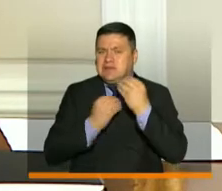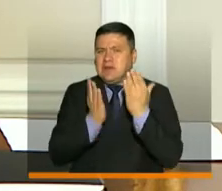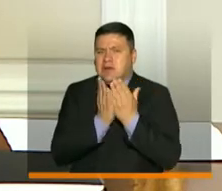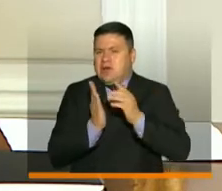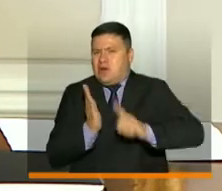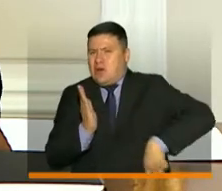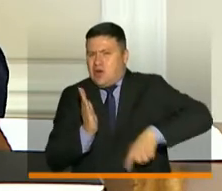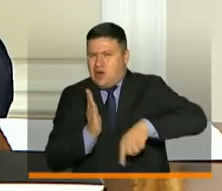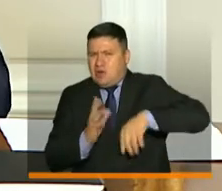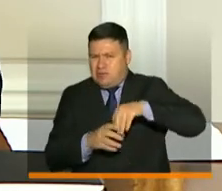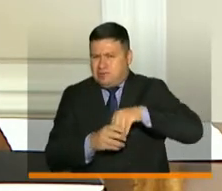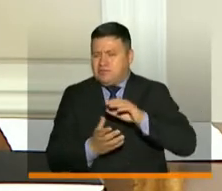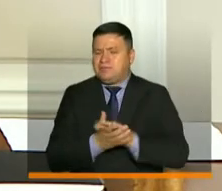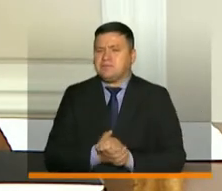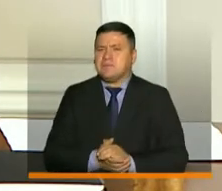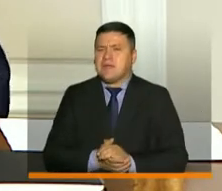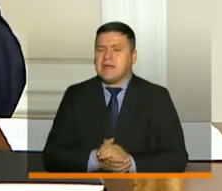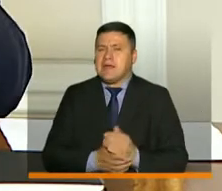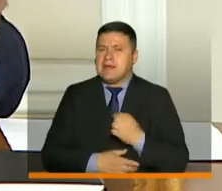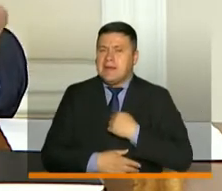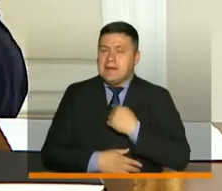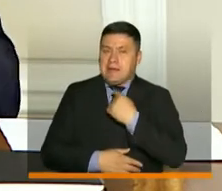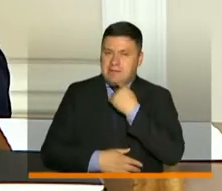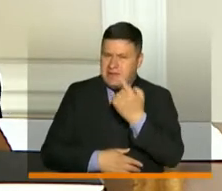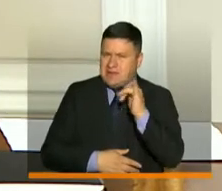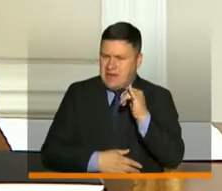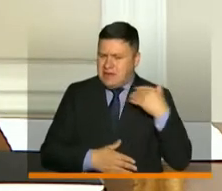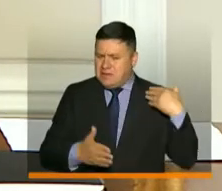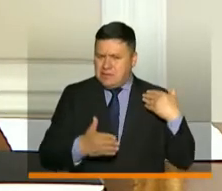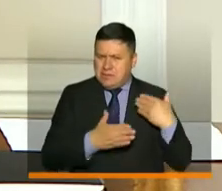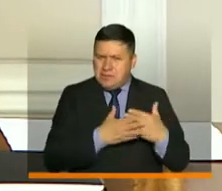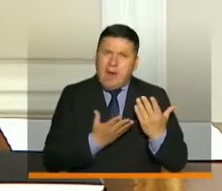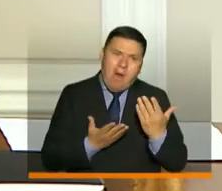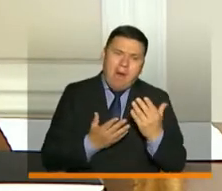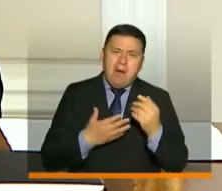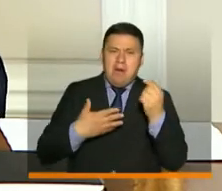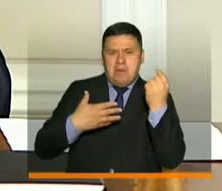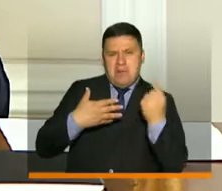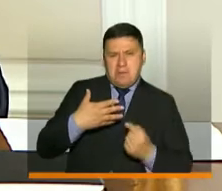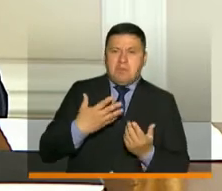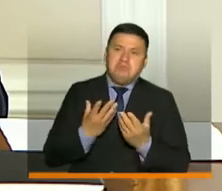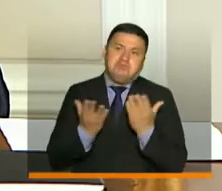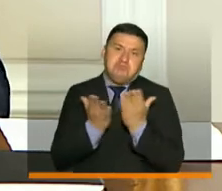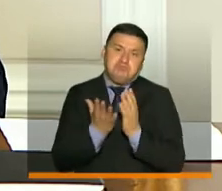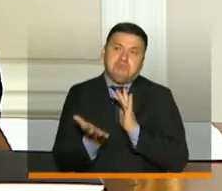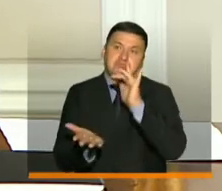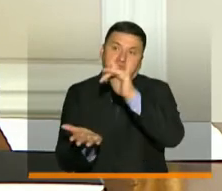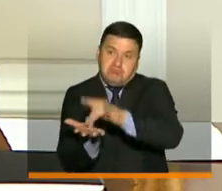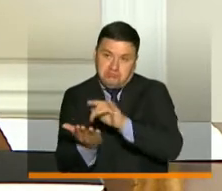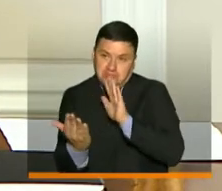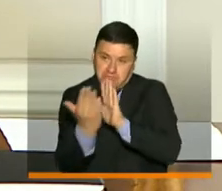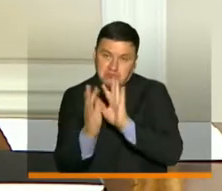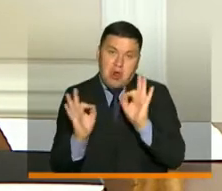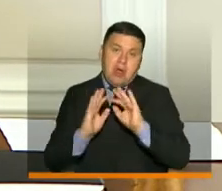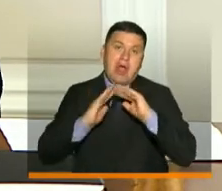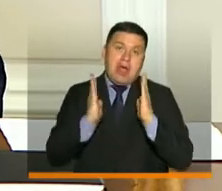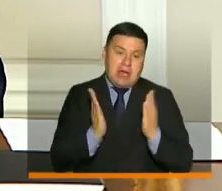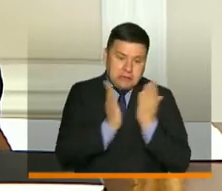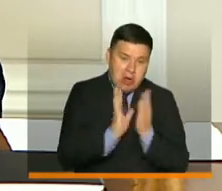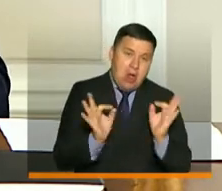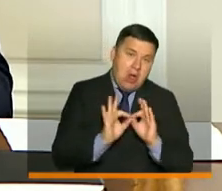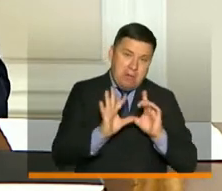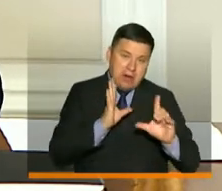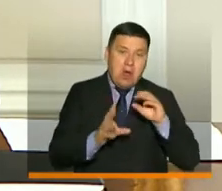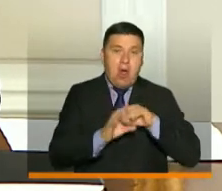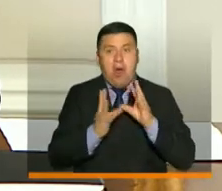escolar, donde nosotros hemos dicho, hemos hablado del modelo de alternancia, donde tenemos presencialidad, trabajo en casa, y